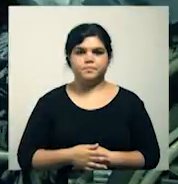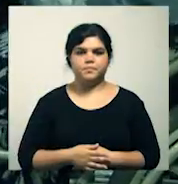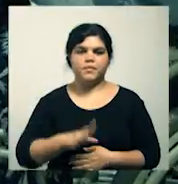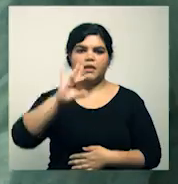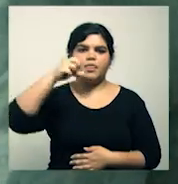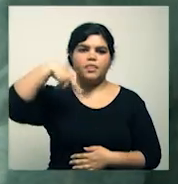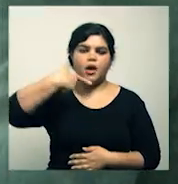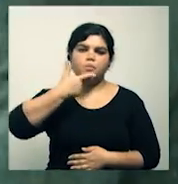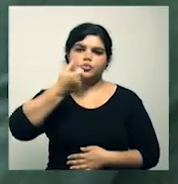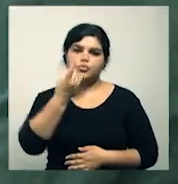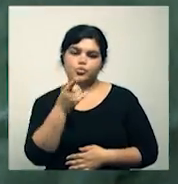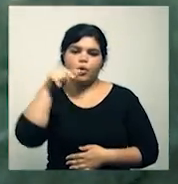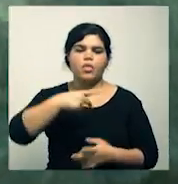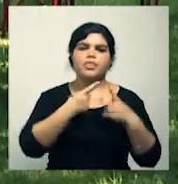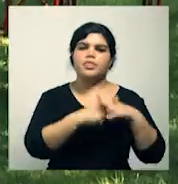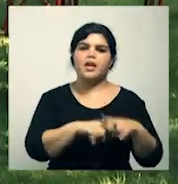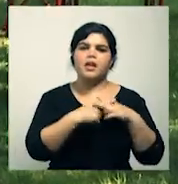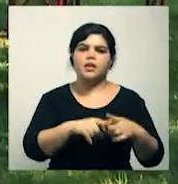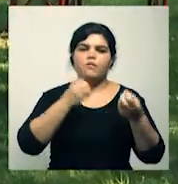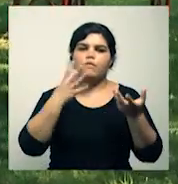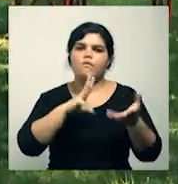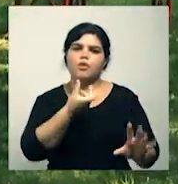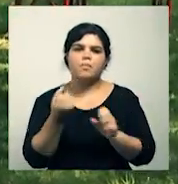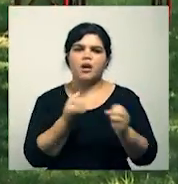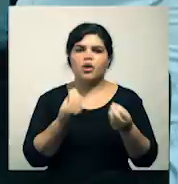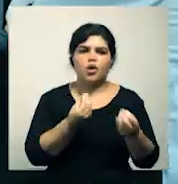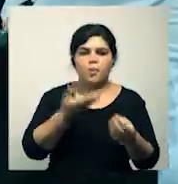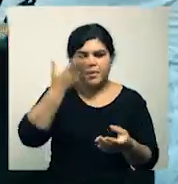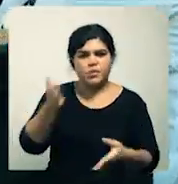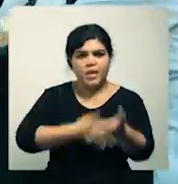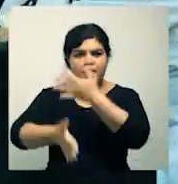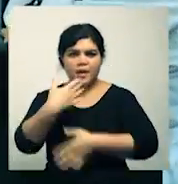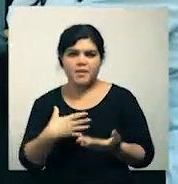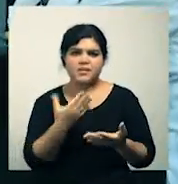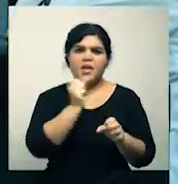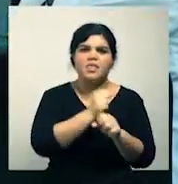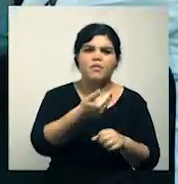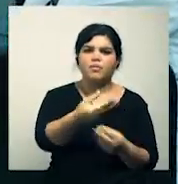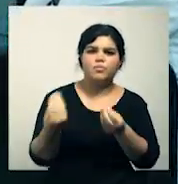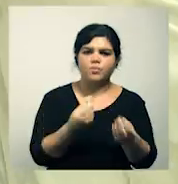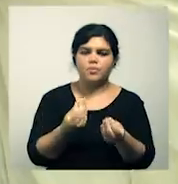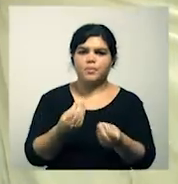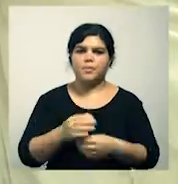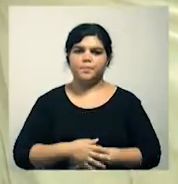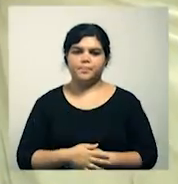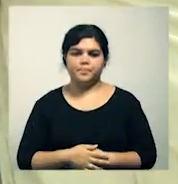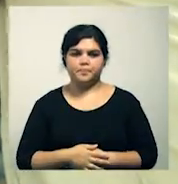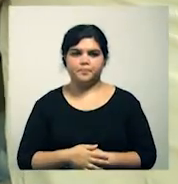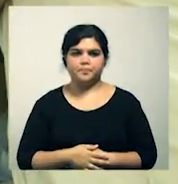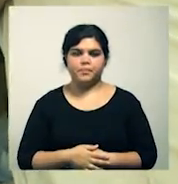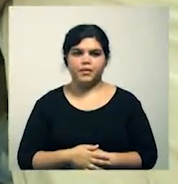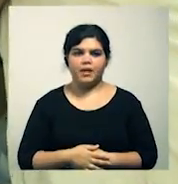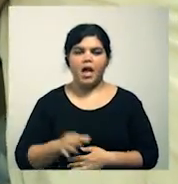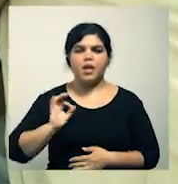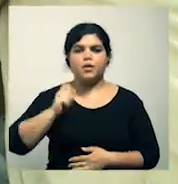DAMSU realizó un taller sobre formación para la inclusión laboral de personas con discapacidad. Hace 21 años que estamos